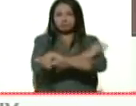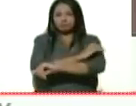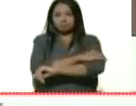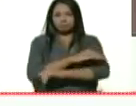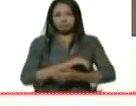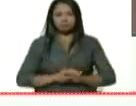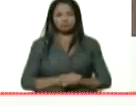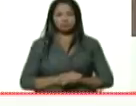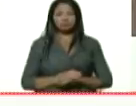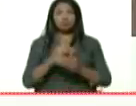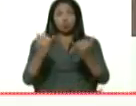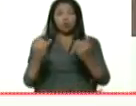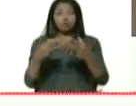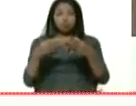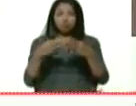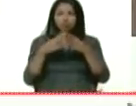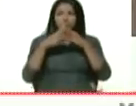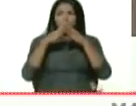Ahora,